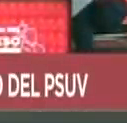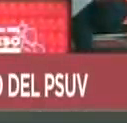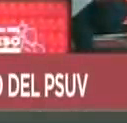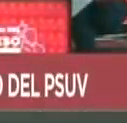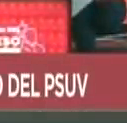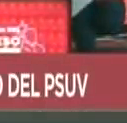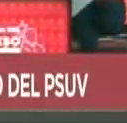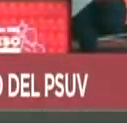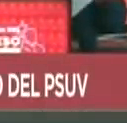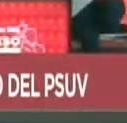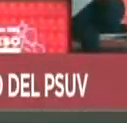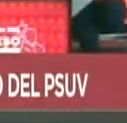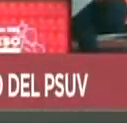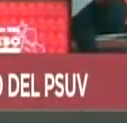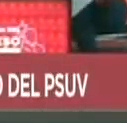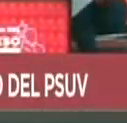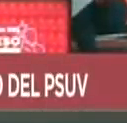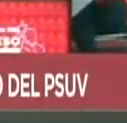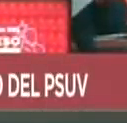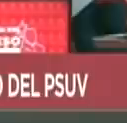Siempre presente en los grandes eventos.